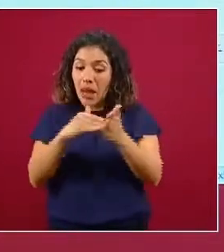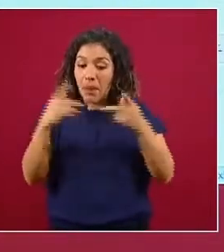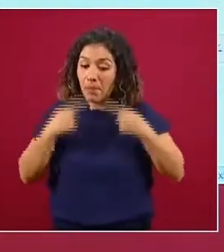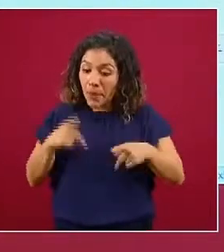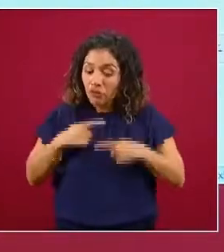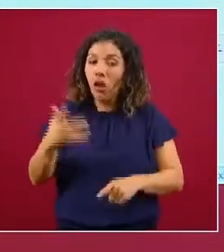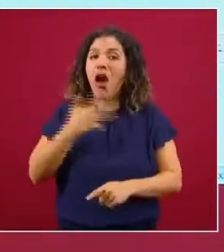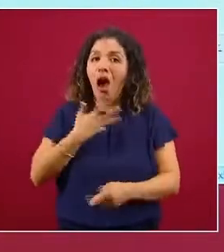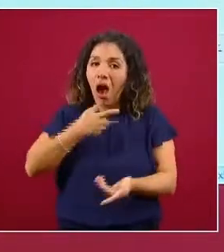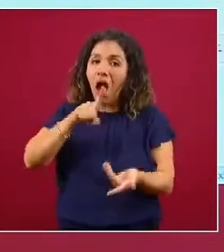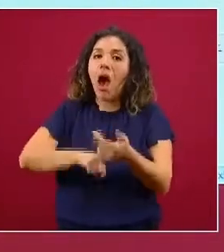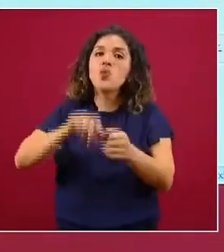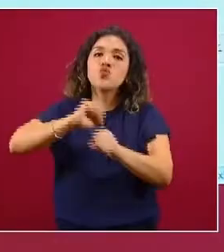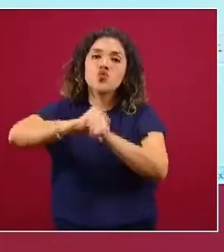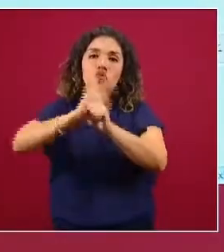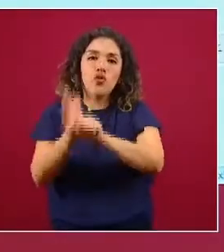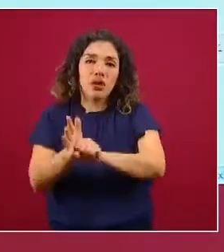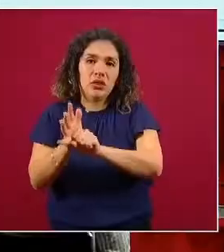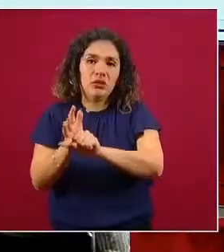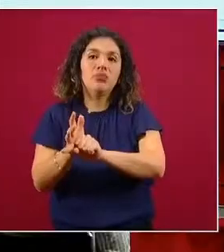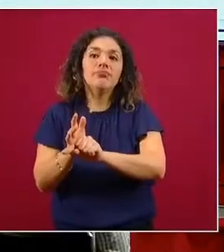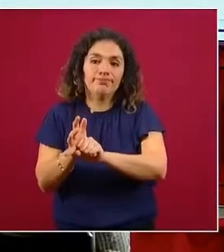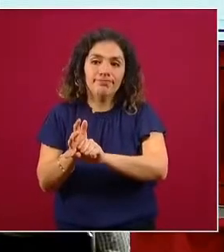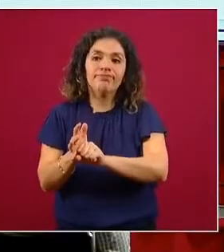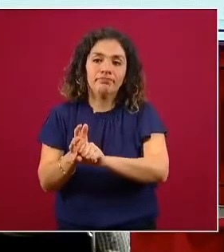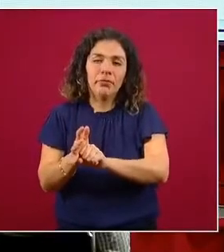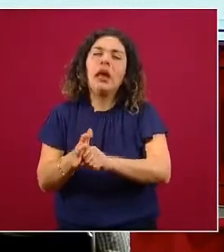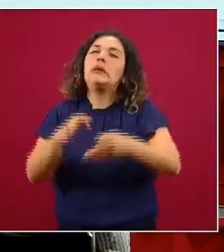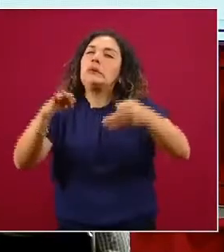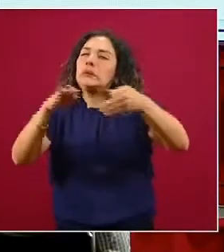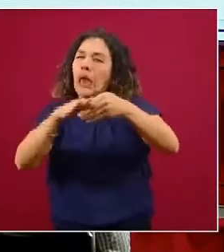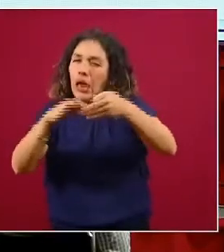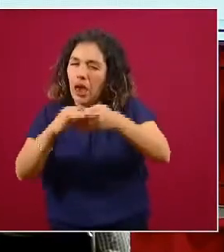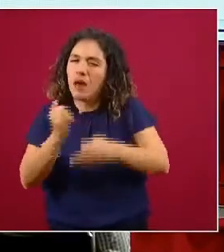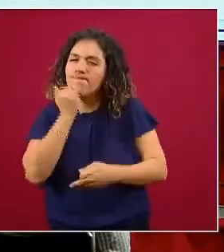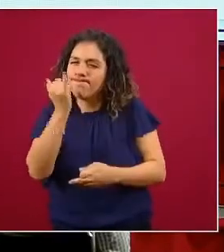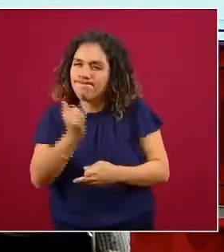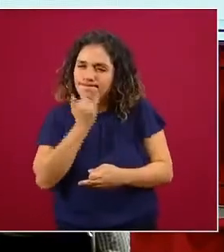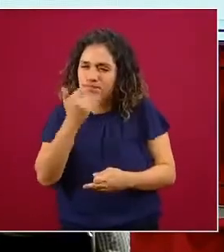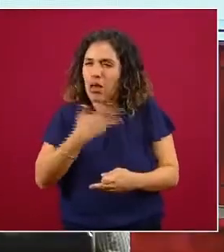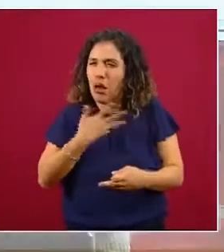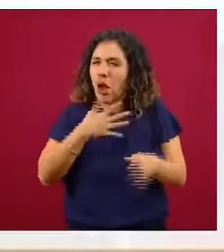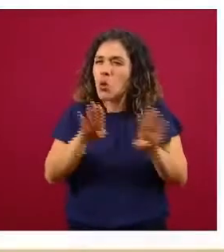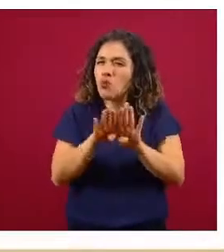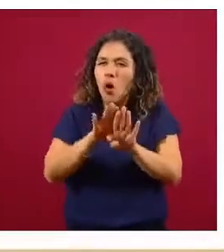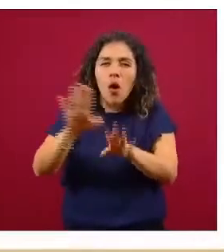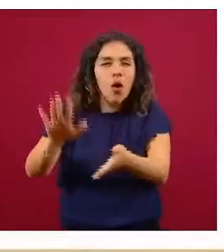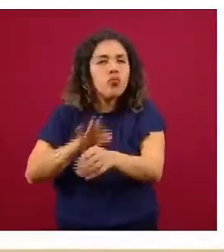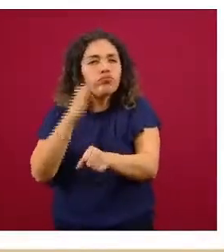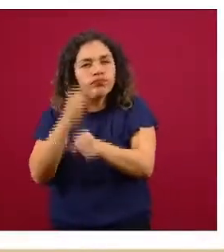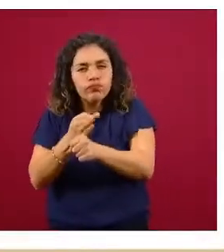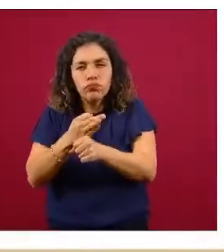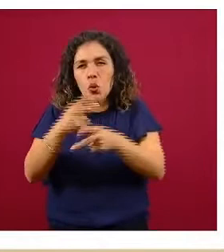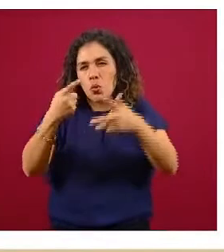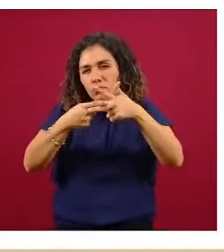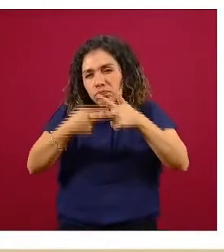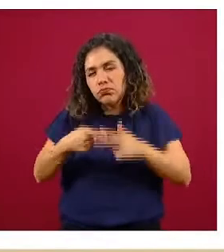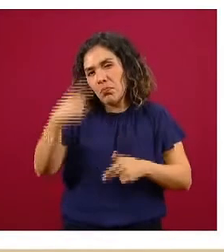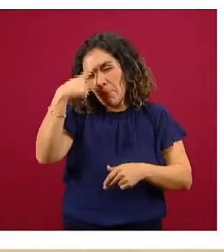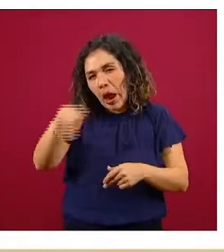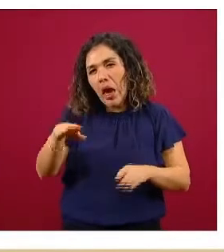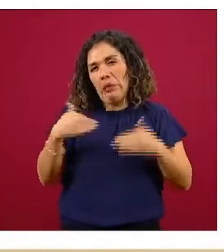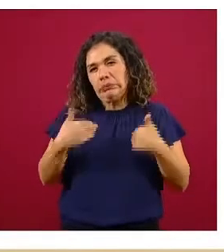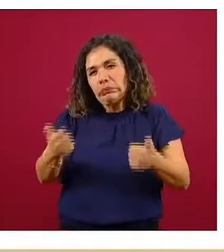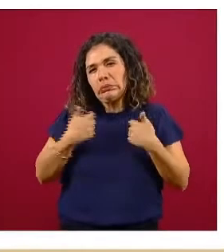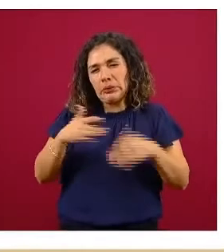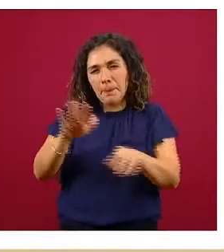tienen COVID-19 estimado. Aquí también estamos usando los números estimados para poder acercarnos lo más